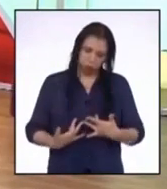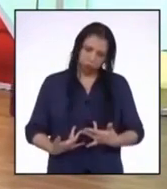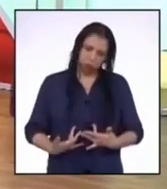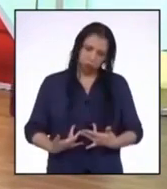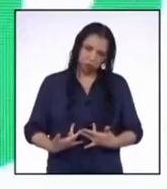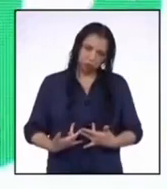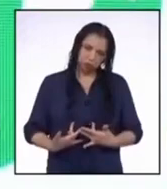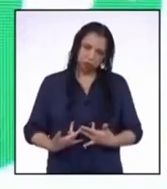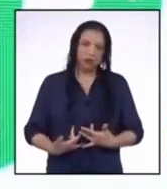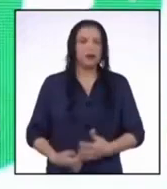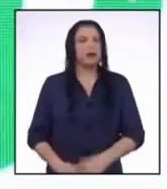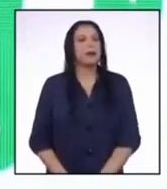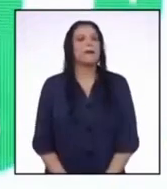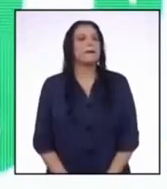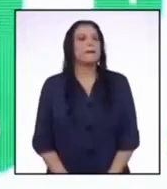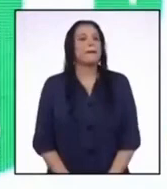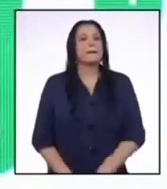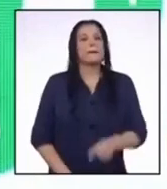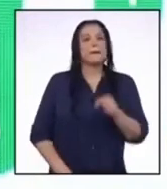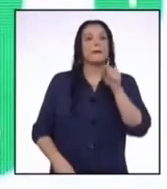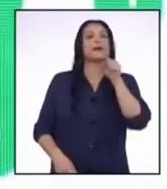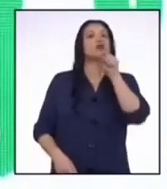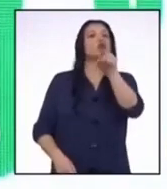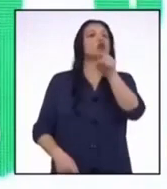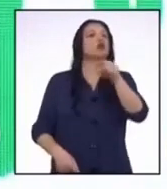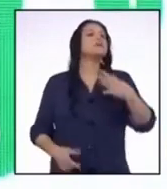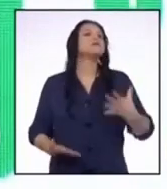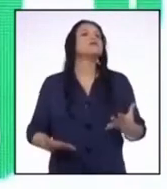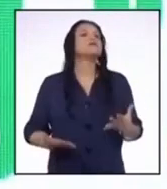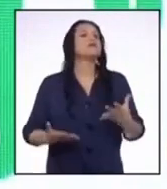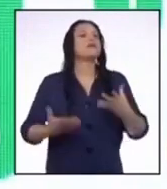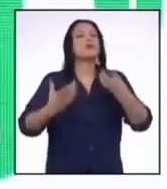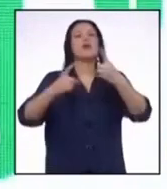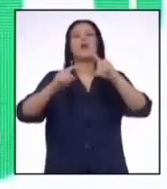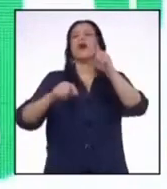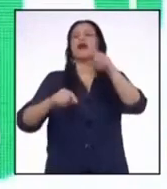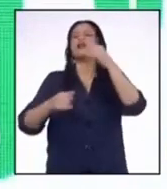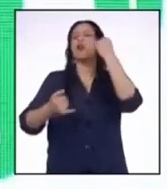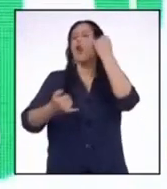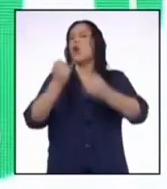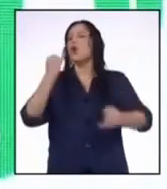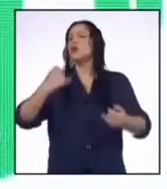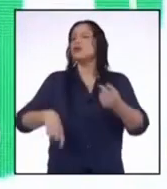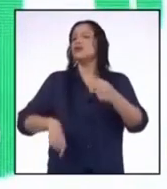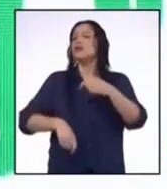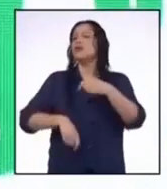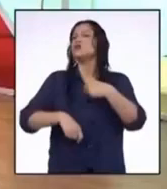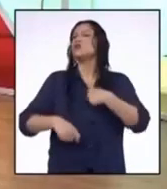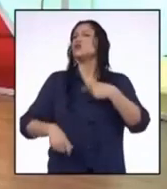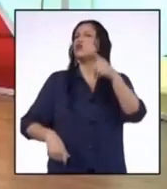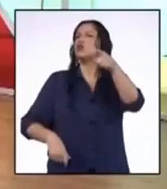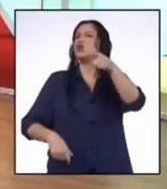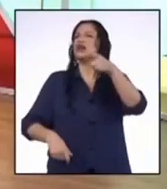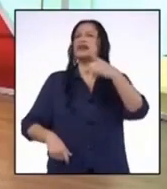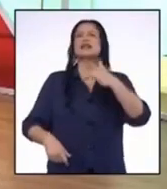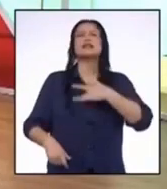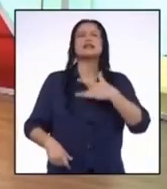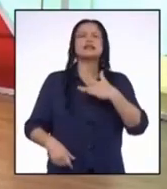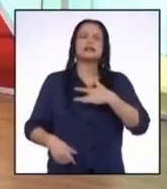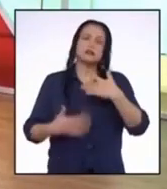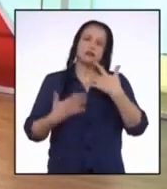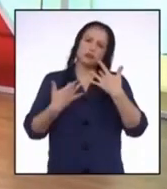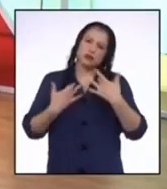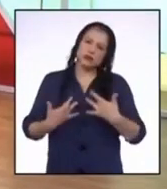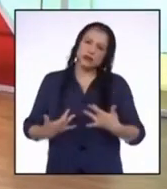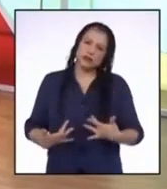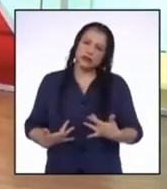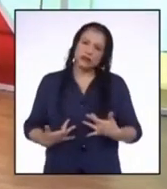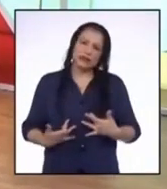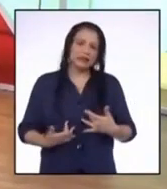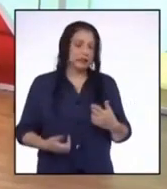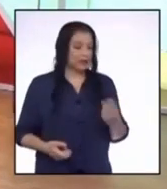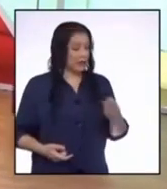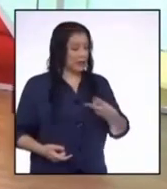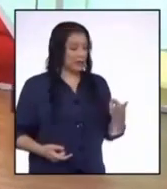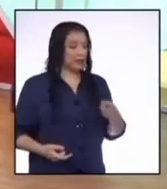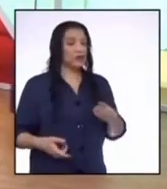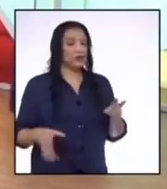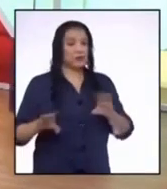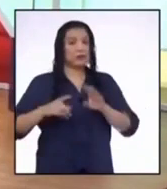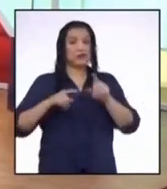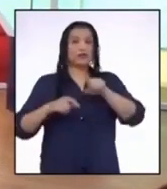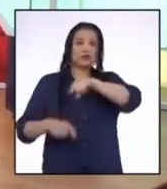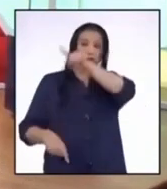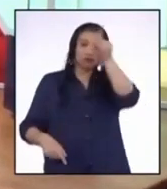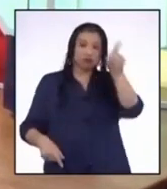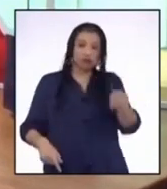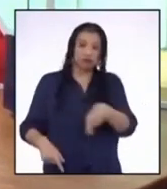Tristeza. Tu turno. ¿Cuándo fue la última vez que te sentiste triste? Con Miluska hemos creado esta ruleta